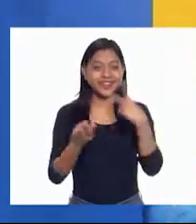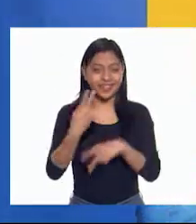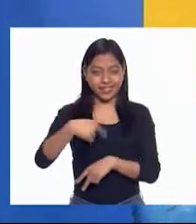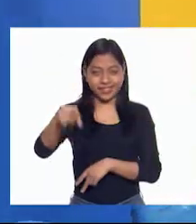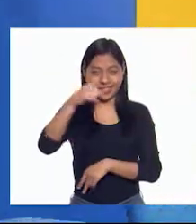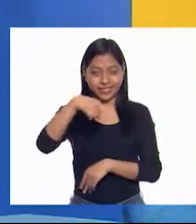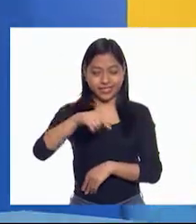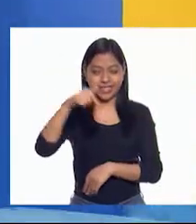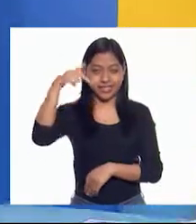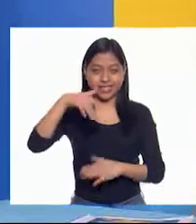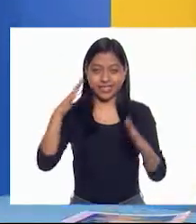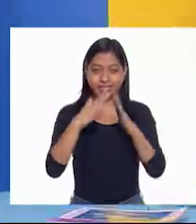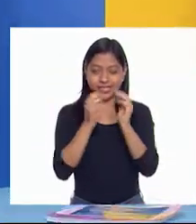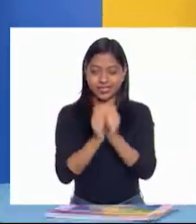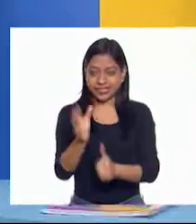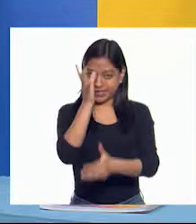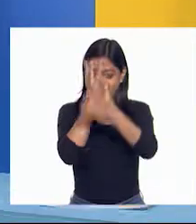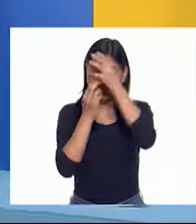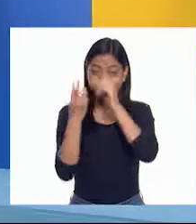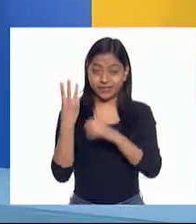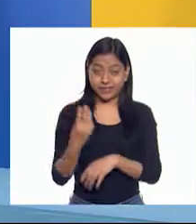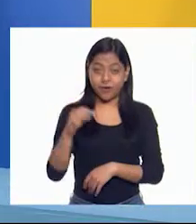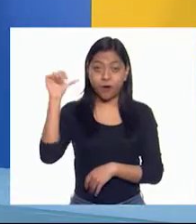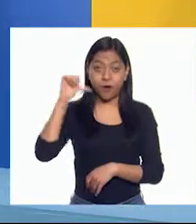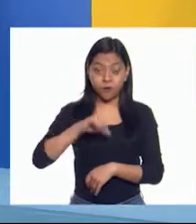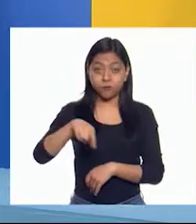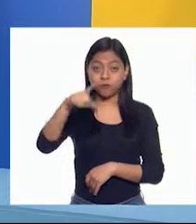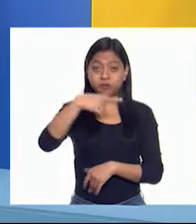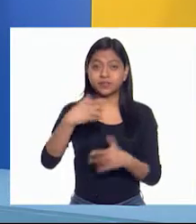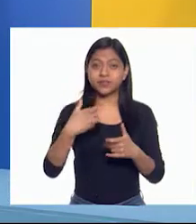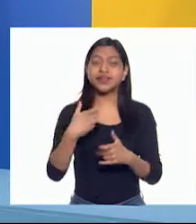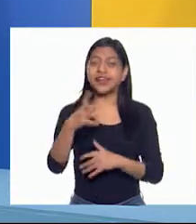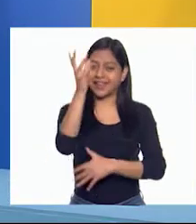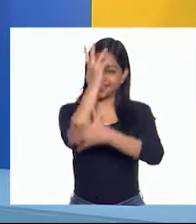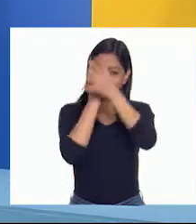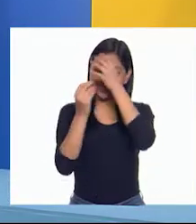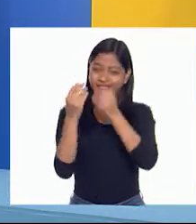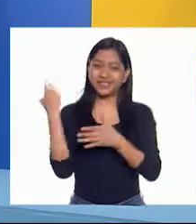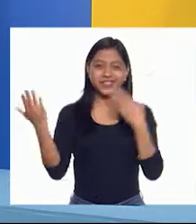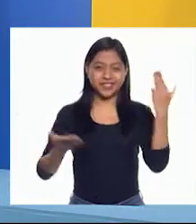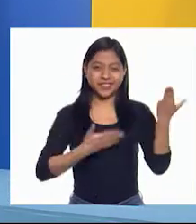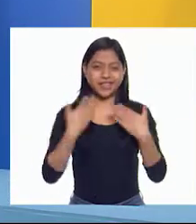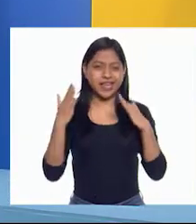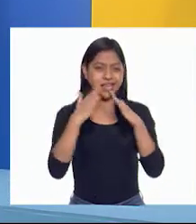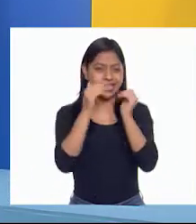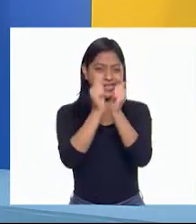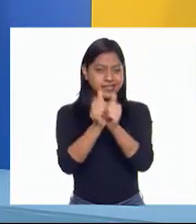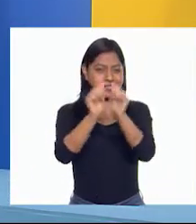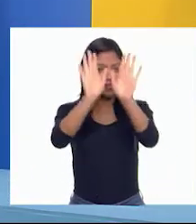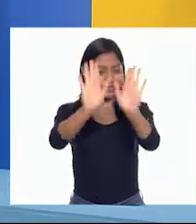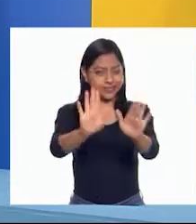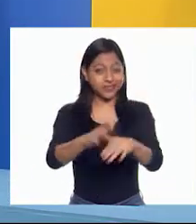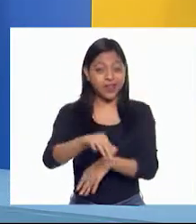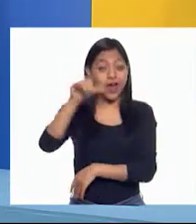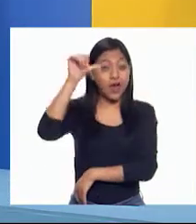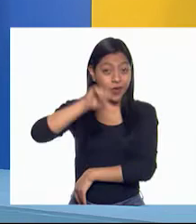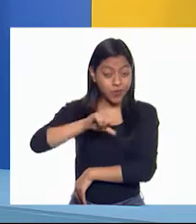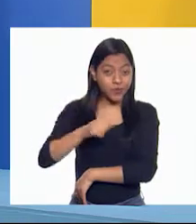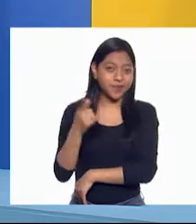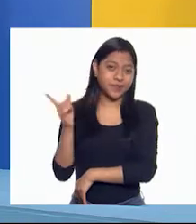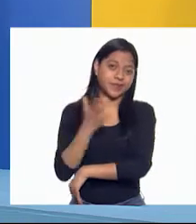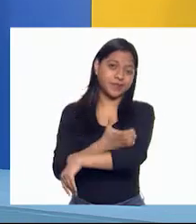Bienvenidas y bienvenidos a Aprende en Casa 3, un espacio en el que vamos a poder aprender y divertirnos desde nuestros hogares. Y el día de hoy